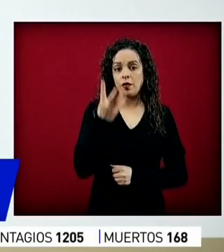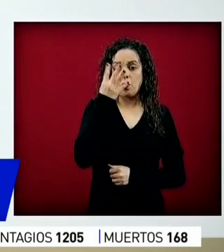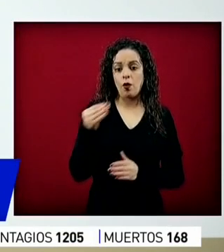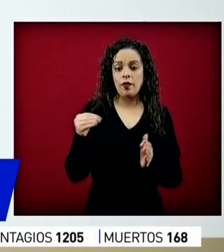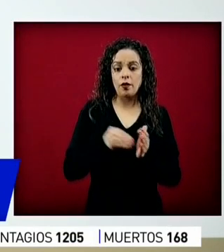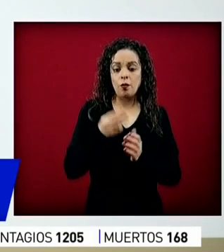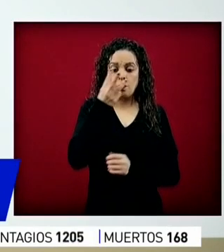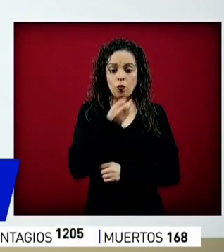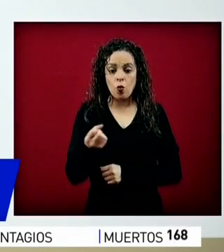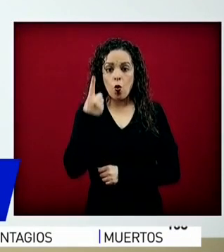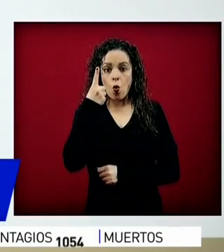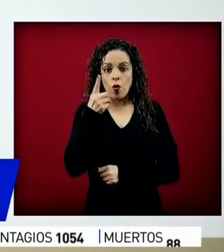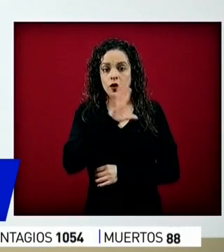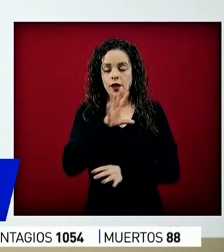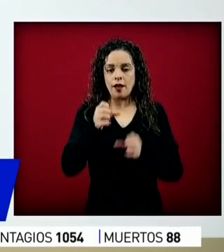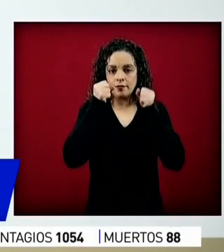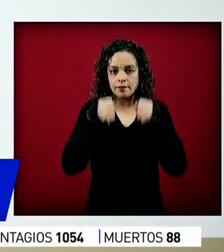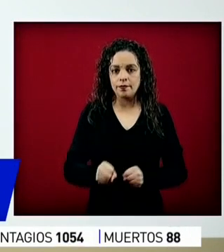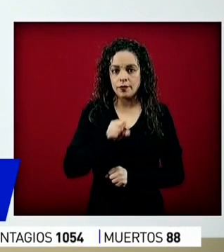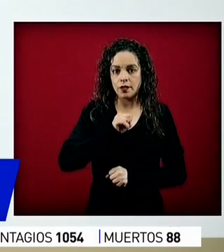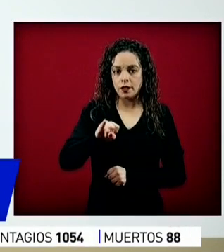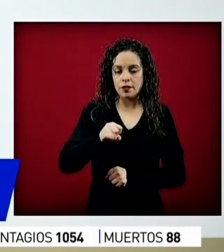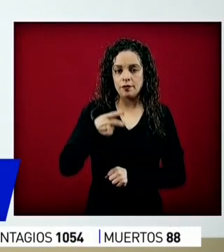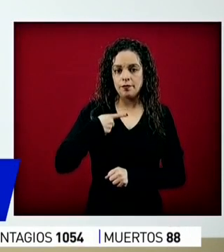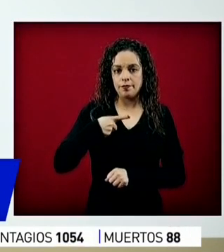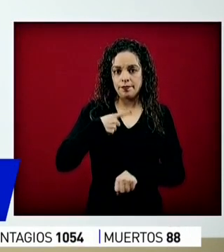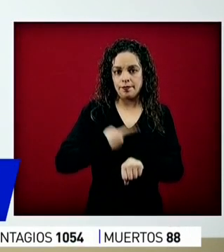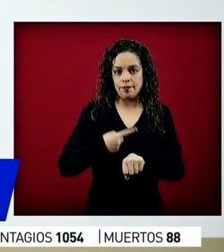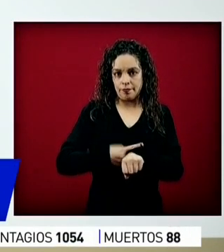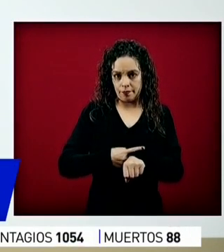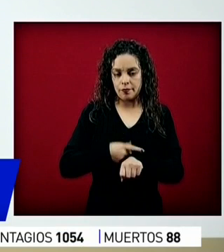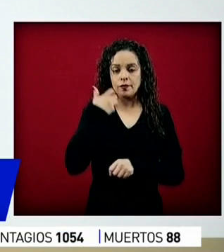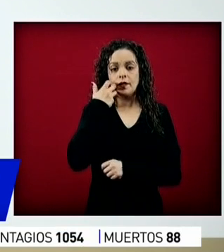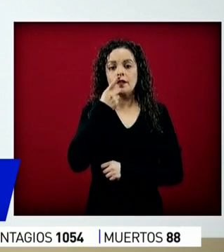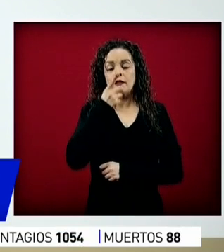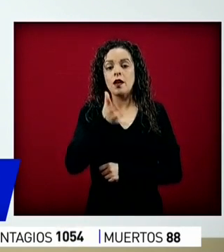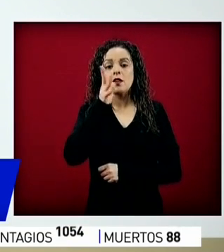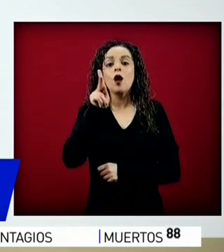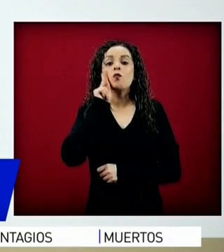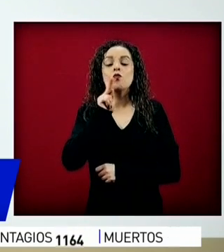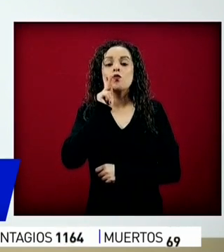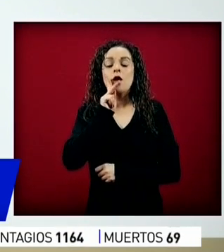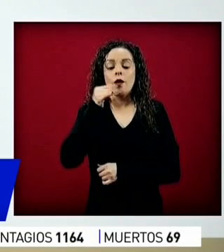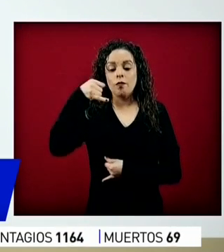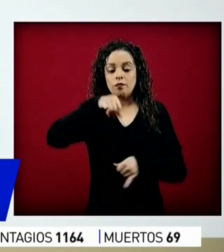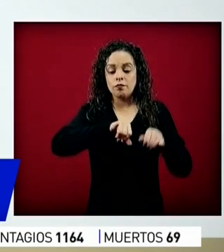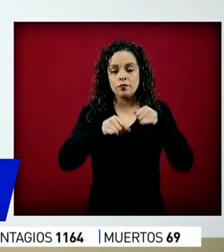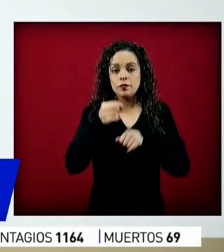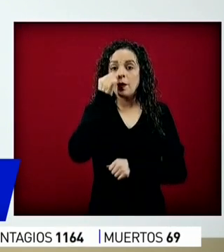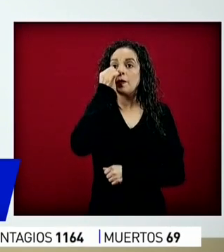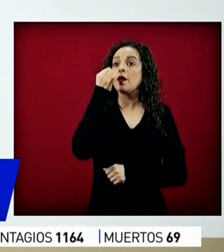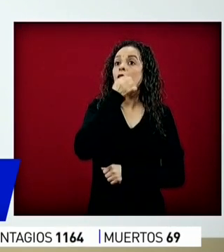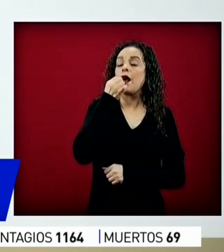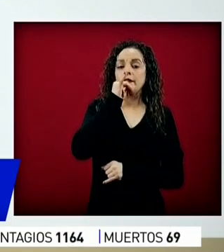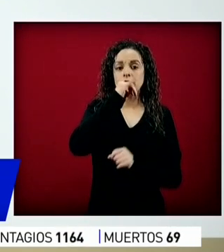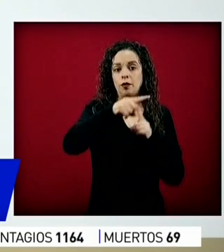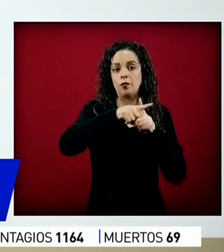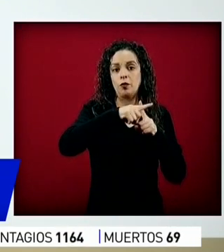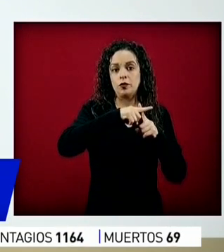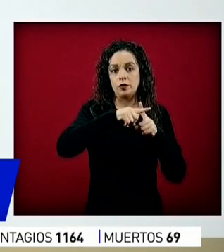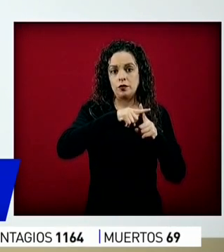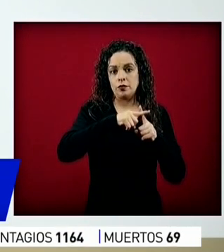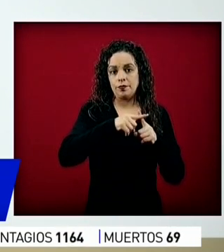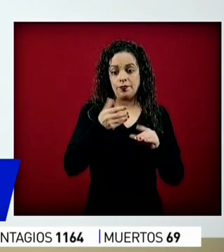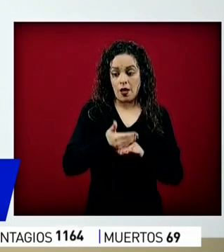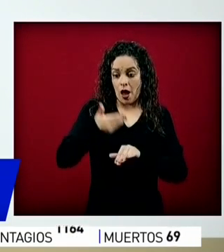124.301 casos confirmados, es decir, personas que se tomaron la prueba, dieron positivas a SARS-CoV-2. La epidemia activa en México, que es parte de